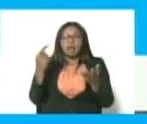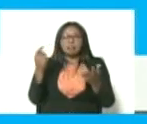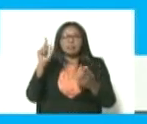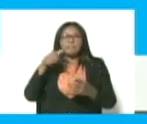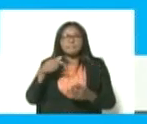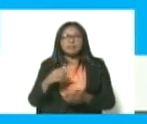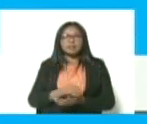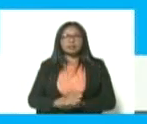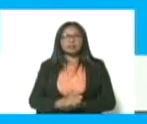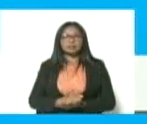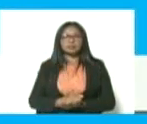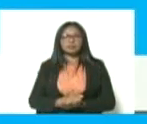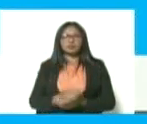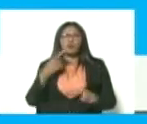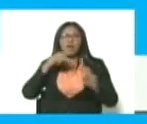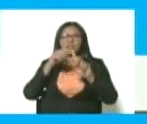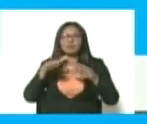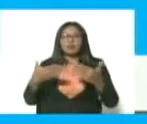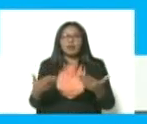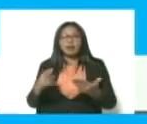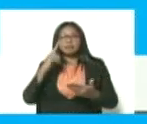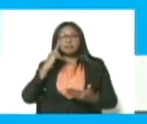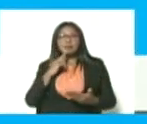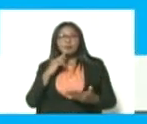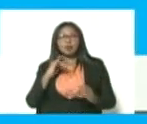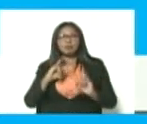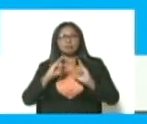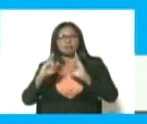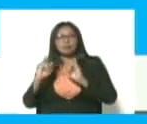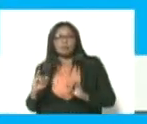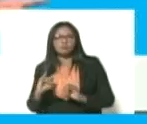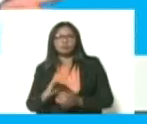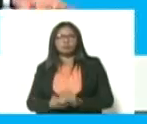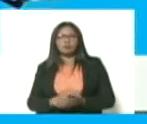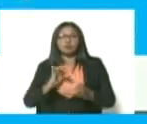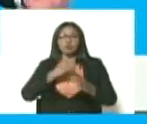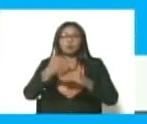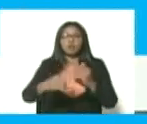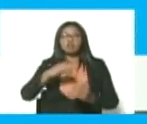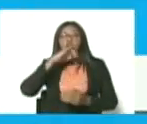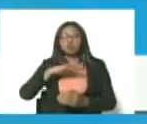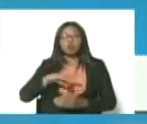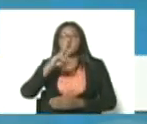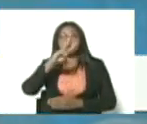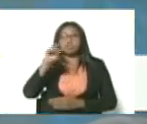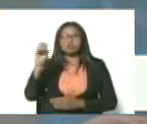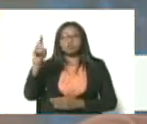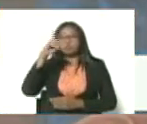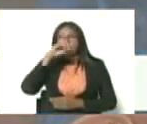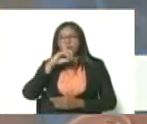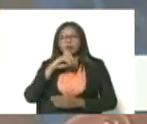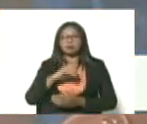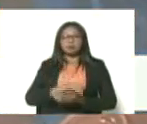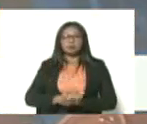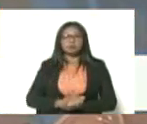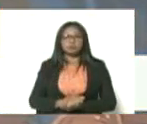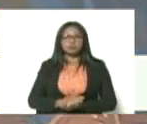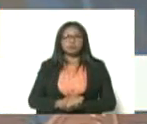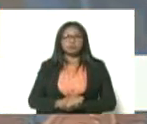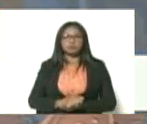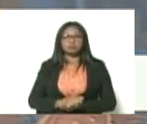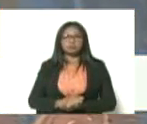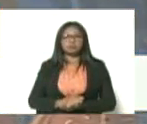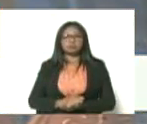una causa, la causa de Bolívar. Es un proyecto histórico de 200 años. Y se nos